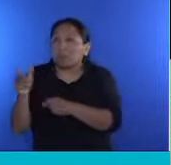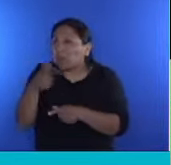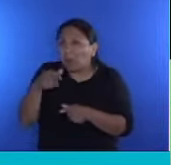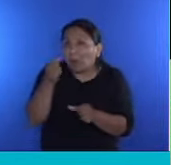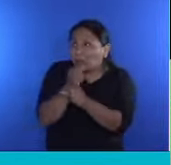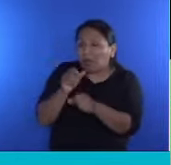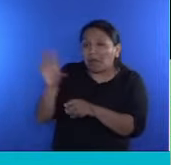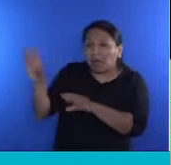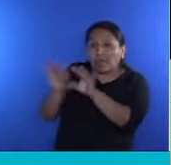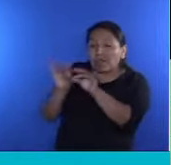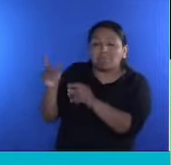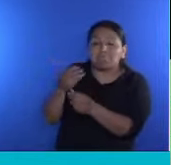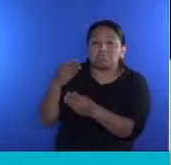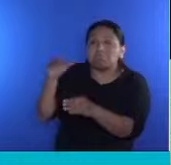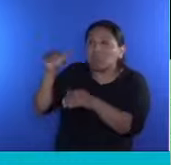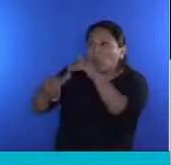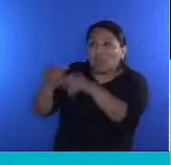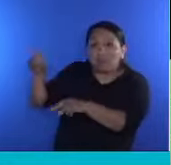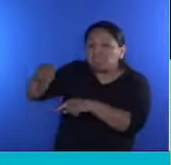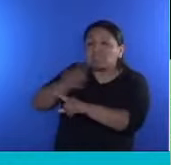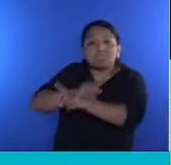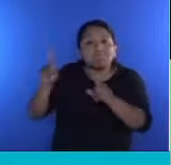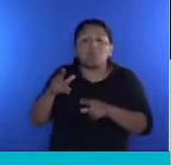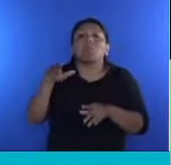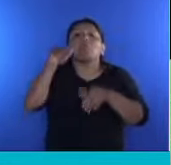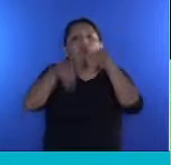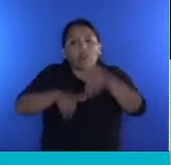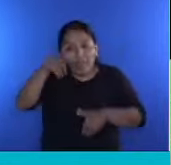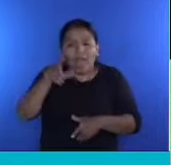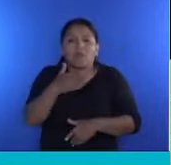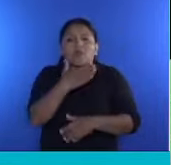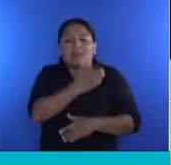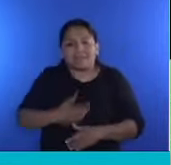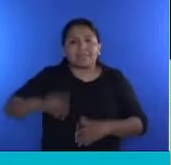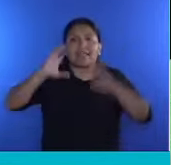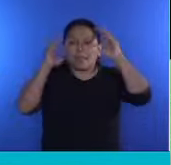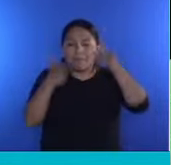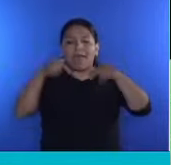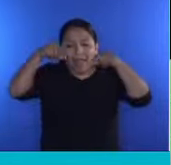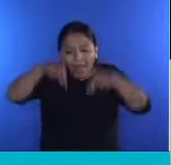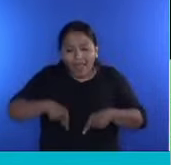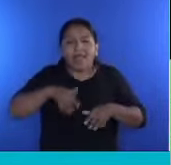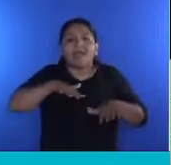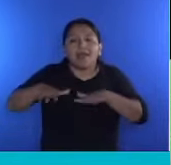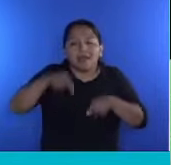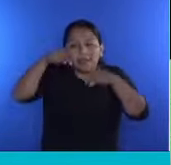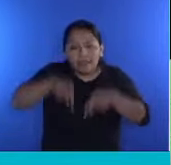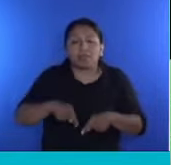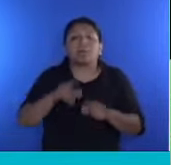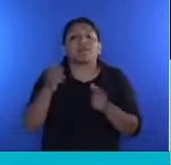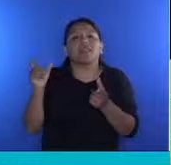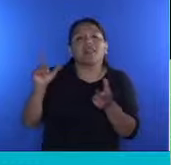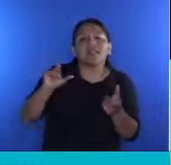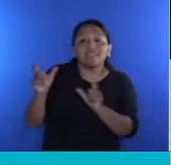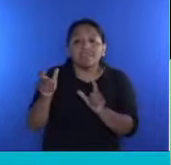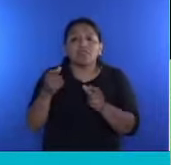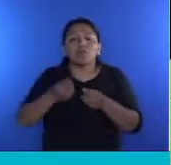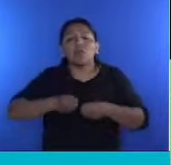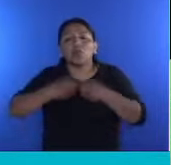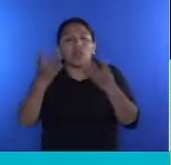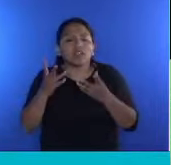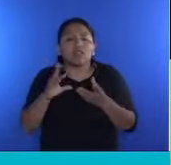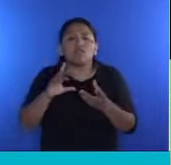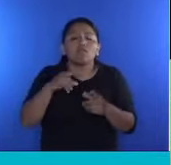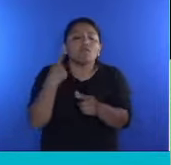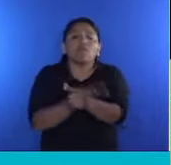los votaron. Votaron al presidente Javier Milei para hacer lo que está haciendo. Porque una de las diferencias que tenemos con cualquier fuerza política es que